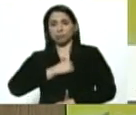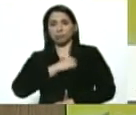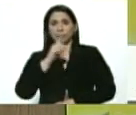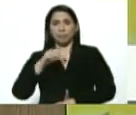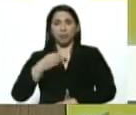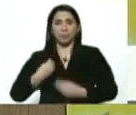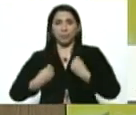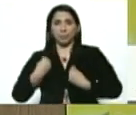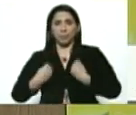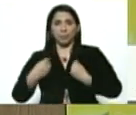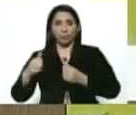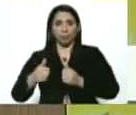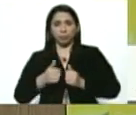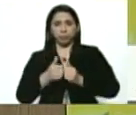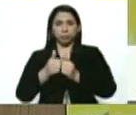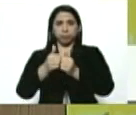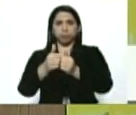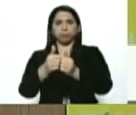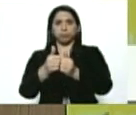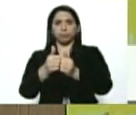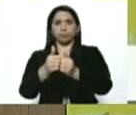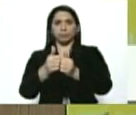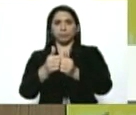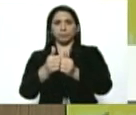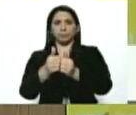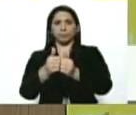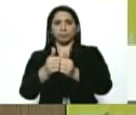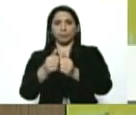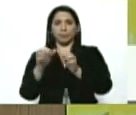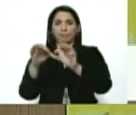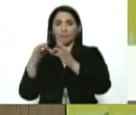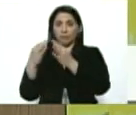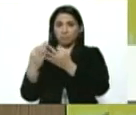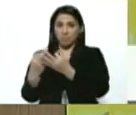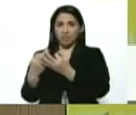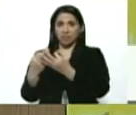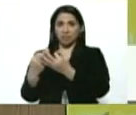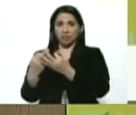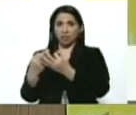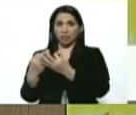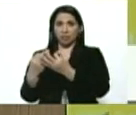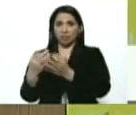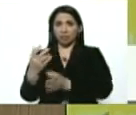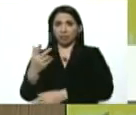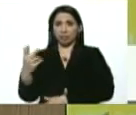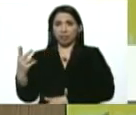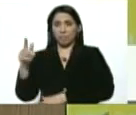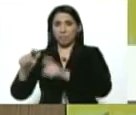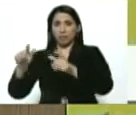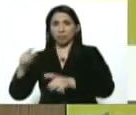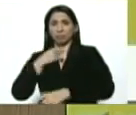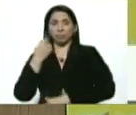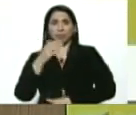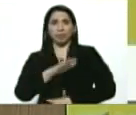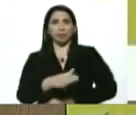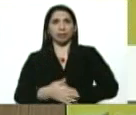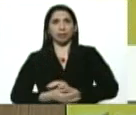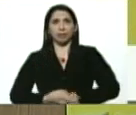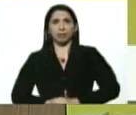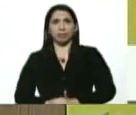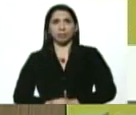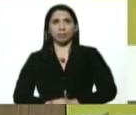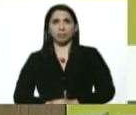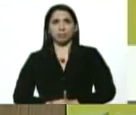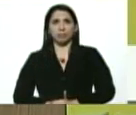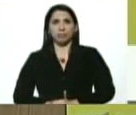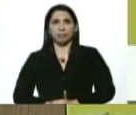y el acompañamiento a las familias de estos compatriotas que fallecieron víctimas